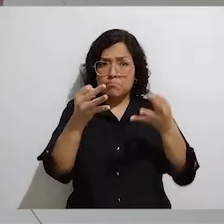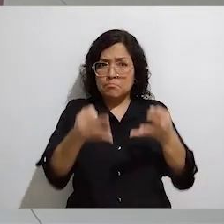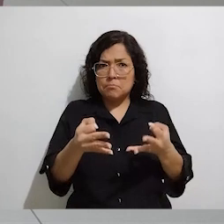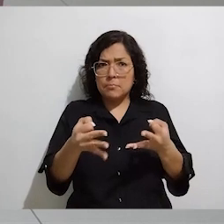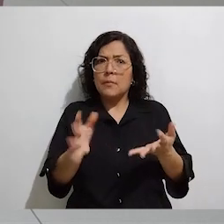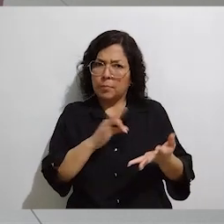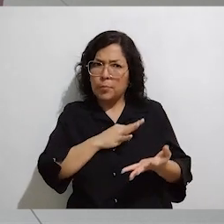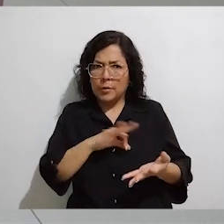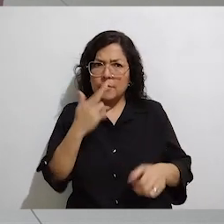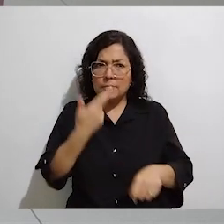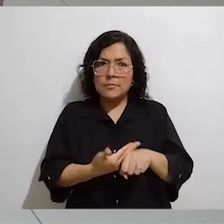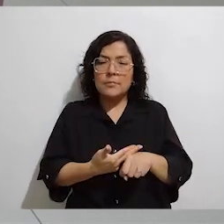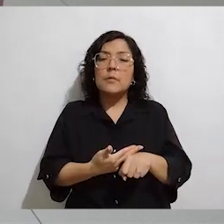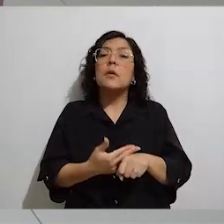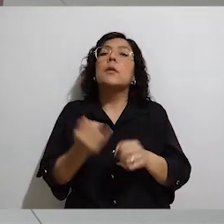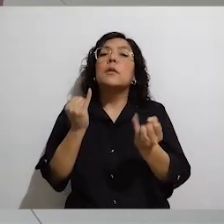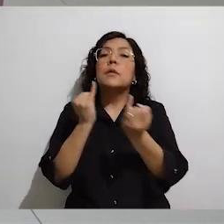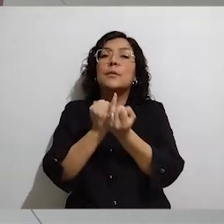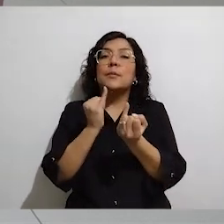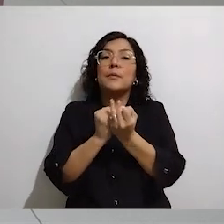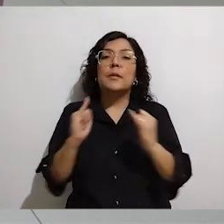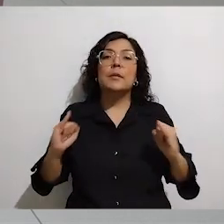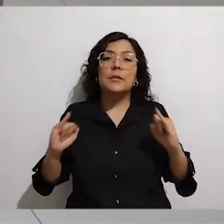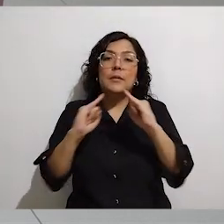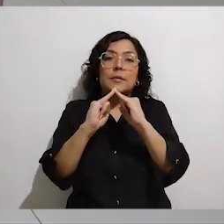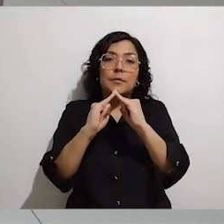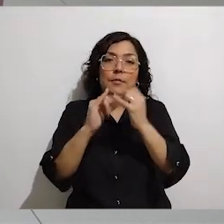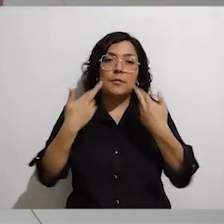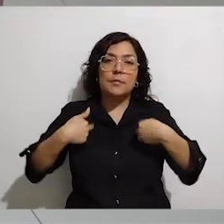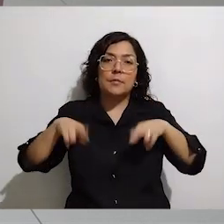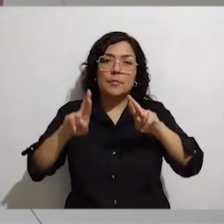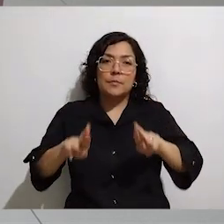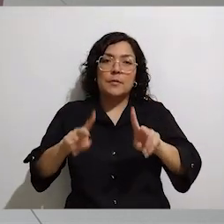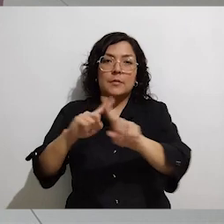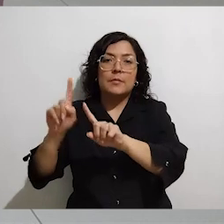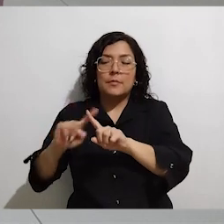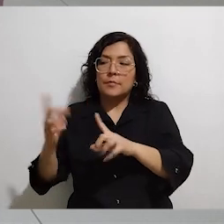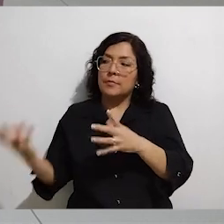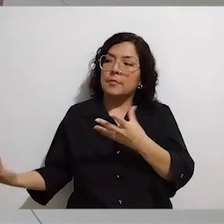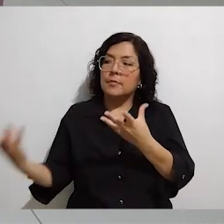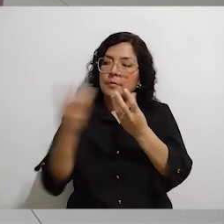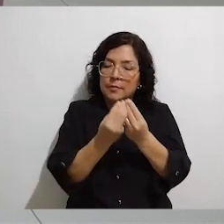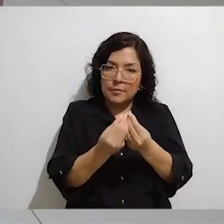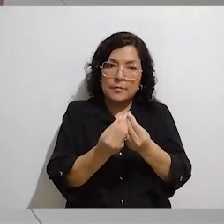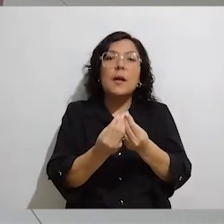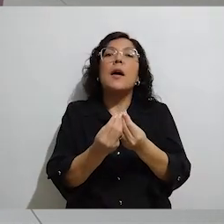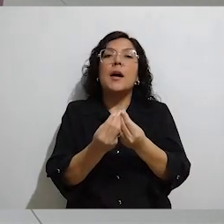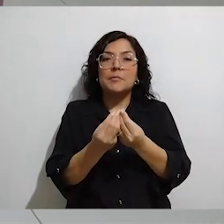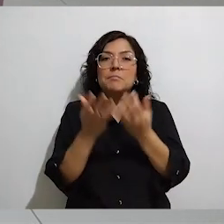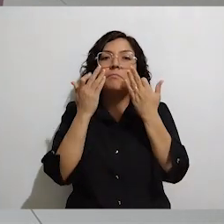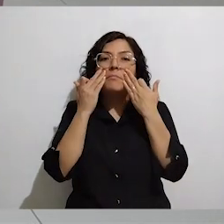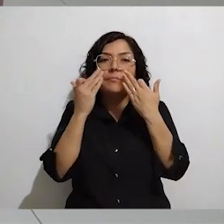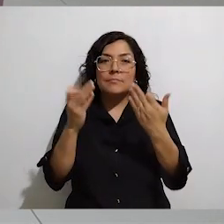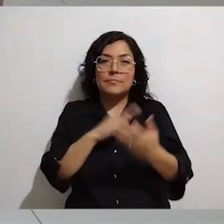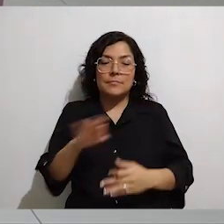físicas, también pueden acudir instituciones a través de sus representantes para poder expresar sus puntos de vista. Por